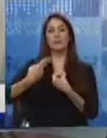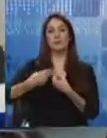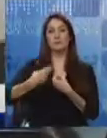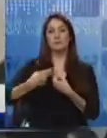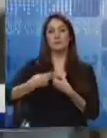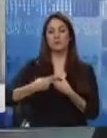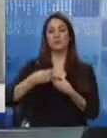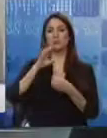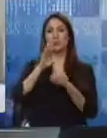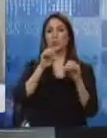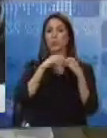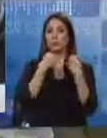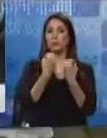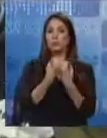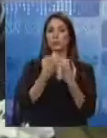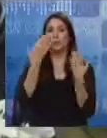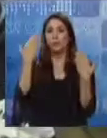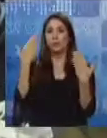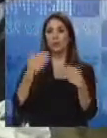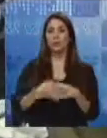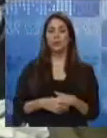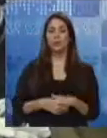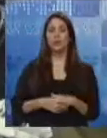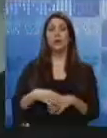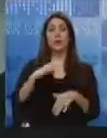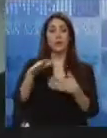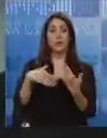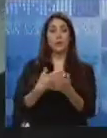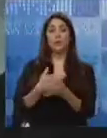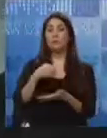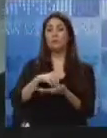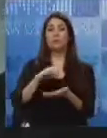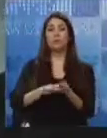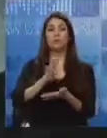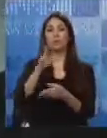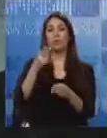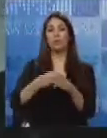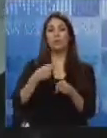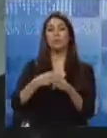cada organización política. Todas las organizaciones políticas definirán los nombres de sus